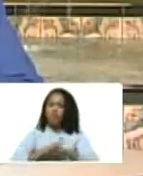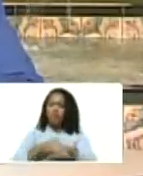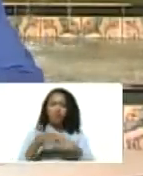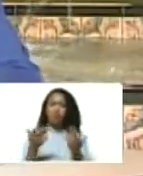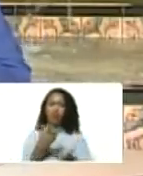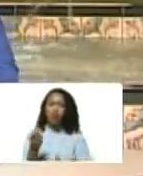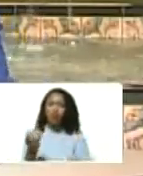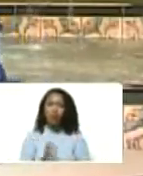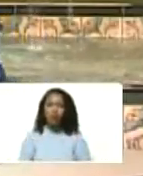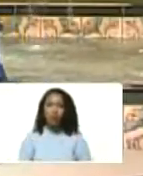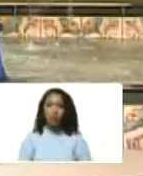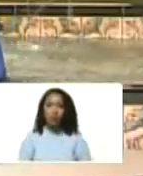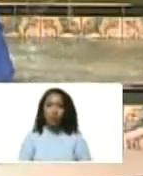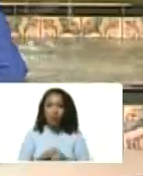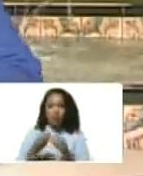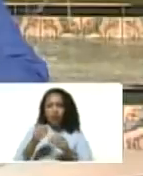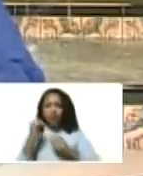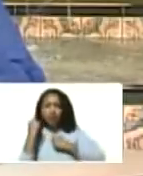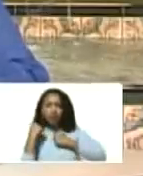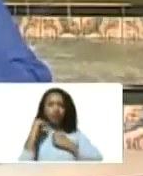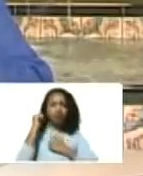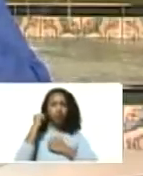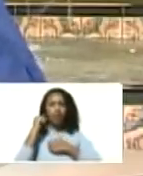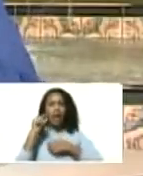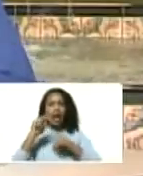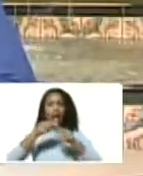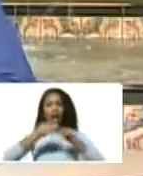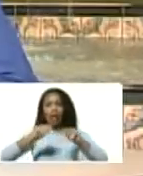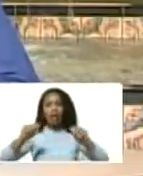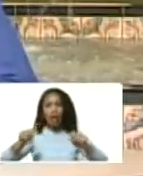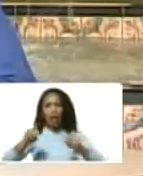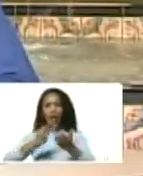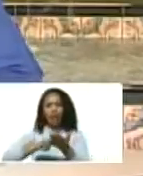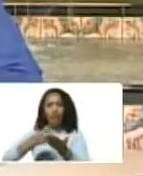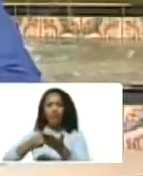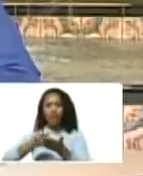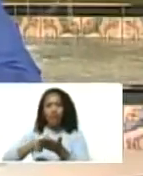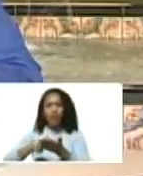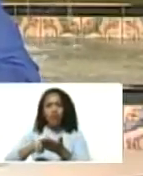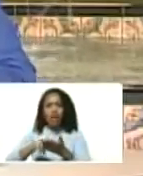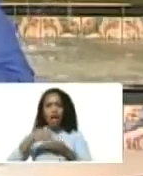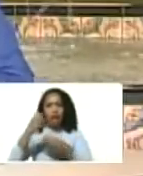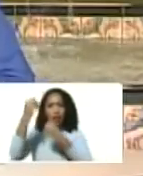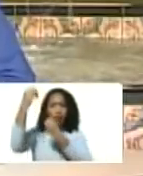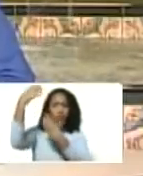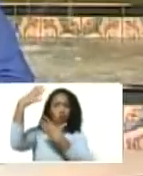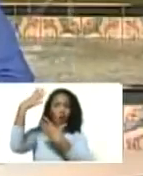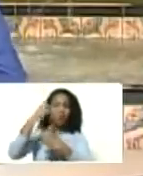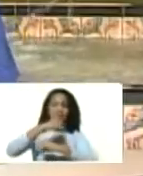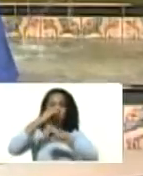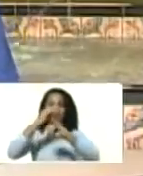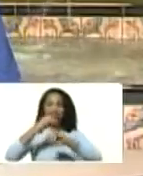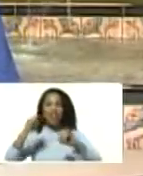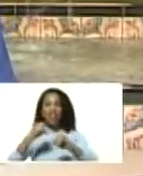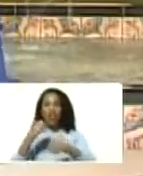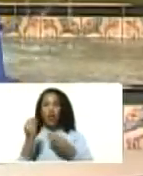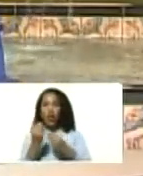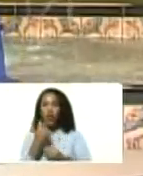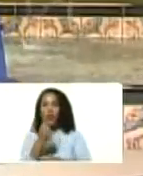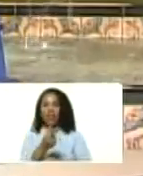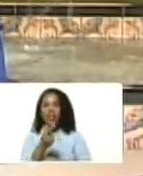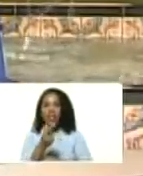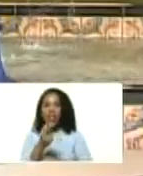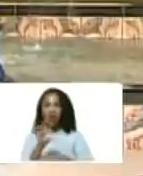la revolcarse en la arena después te moja en la playa agarra sol la felicidad como dice la canción